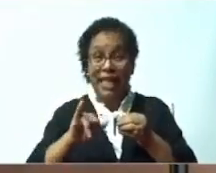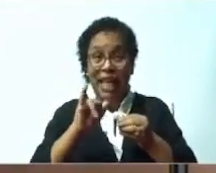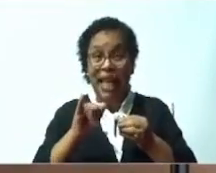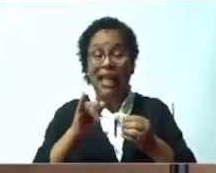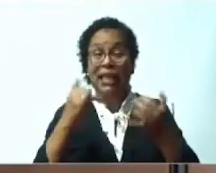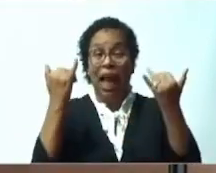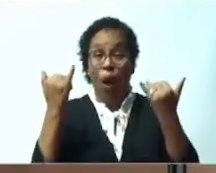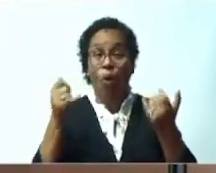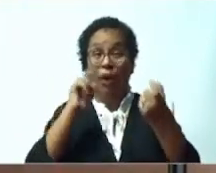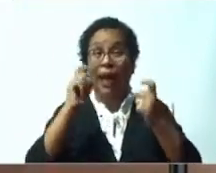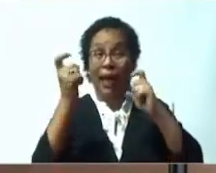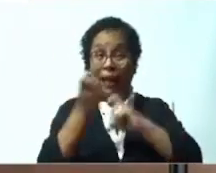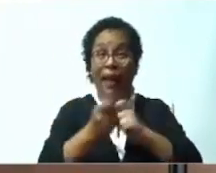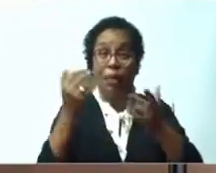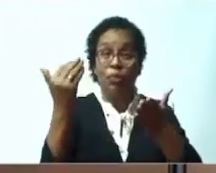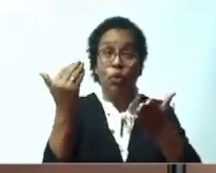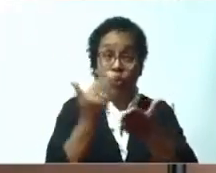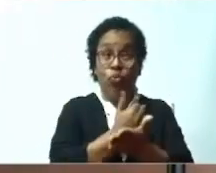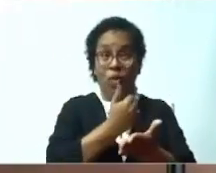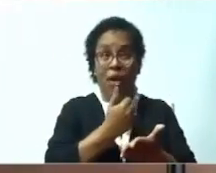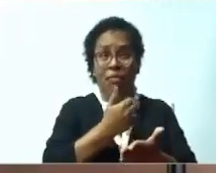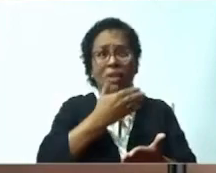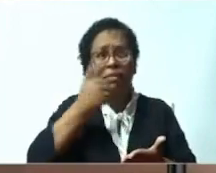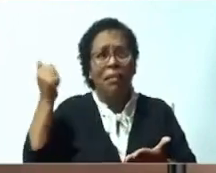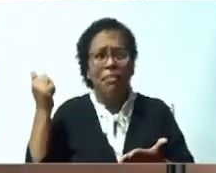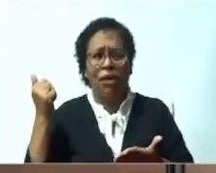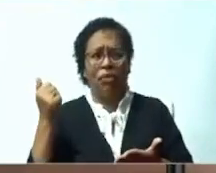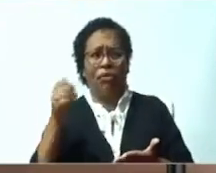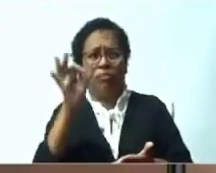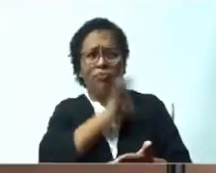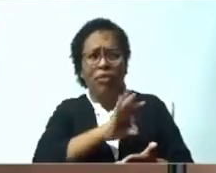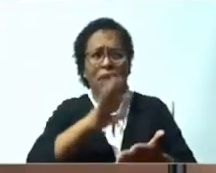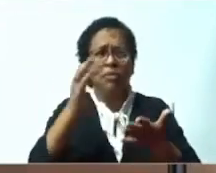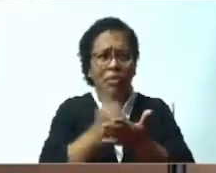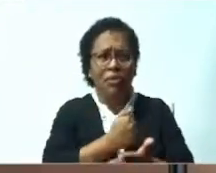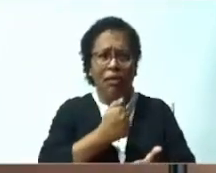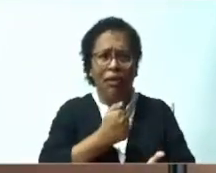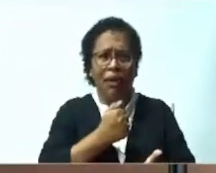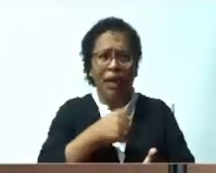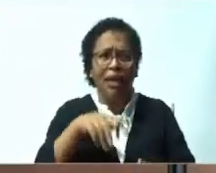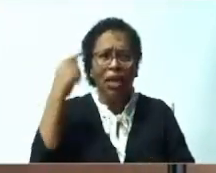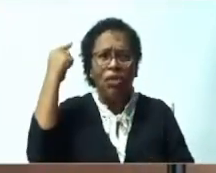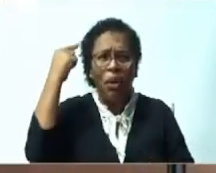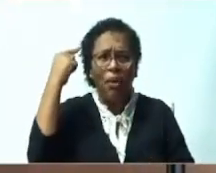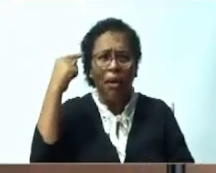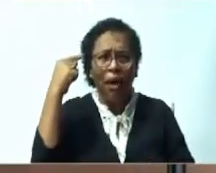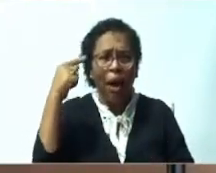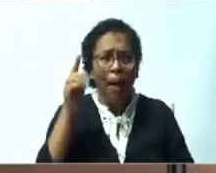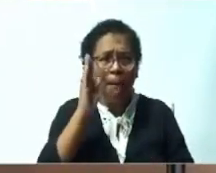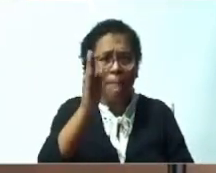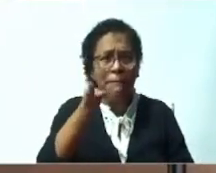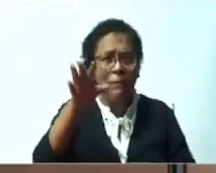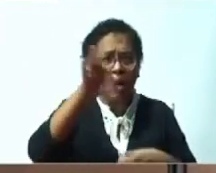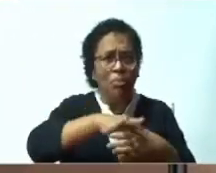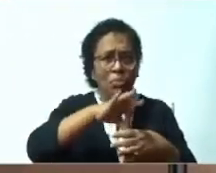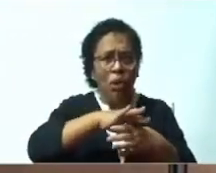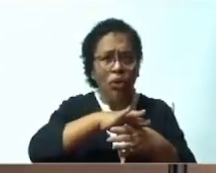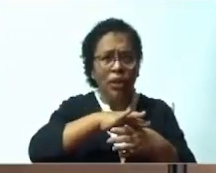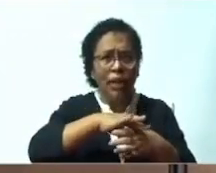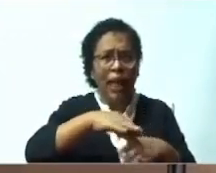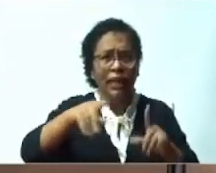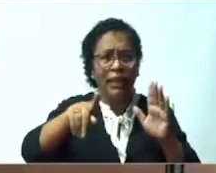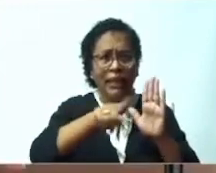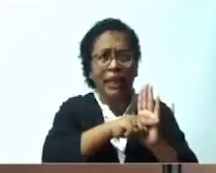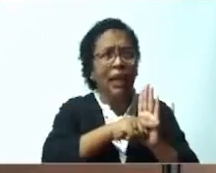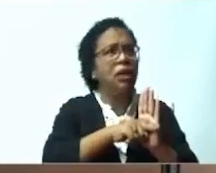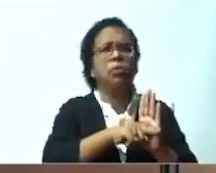veces más favorable para el Estado, yo voy a votar que no. Yo voy a decir que no. Claro que voy a decir que sí. Y voy